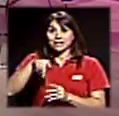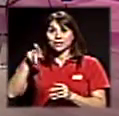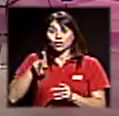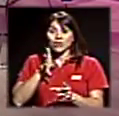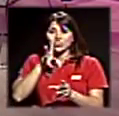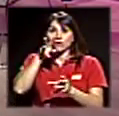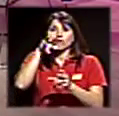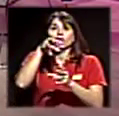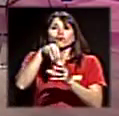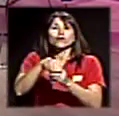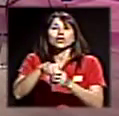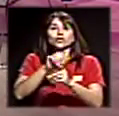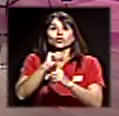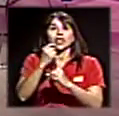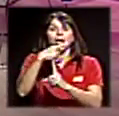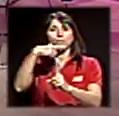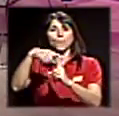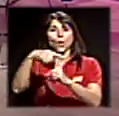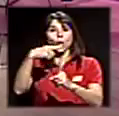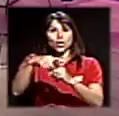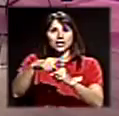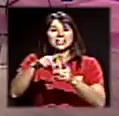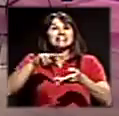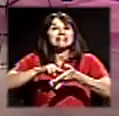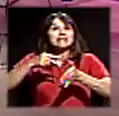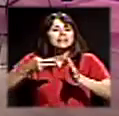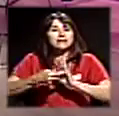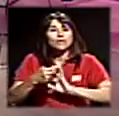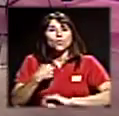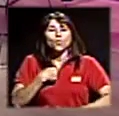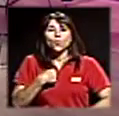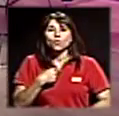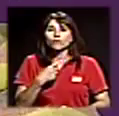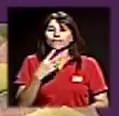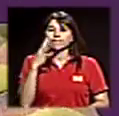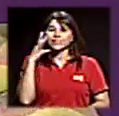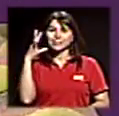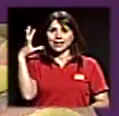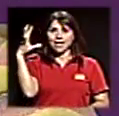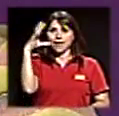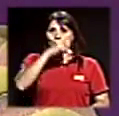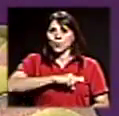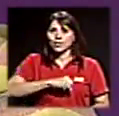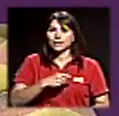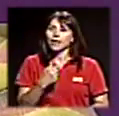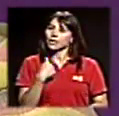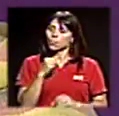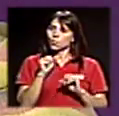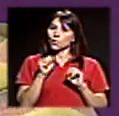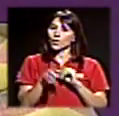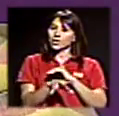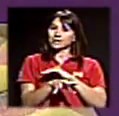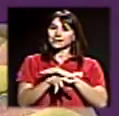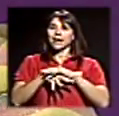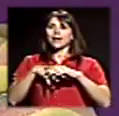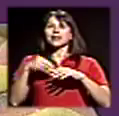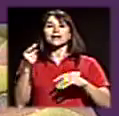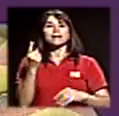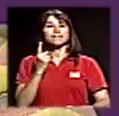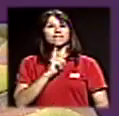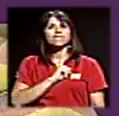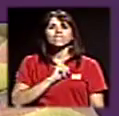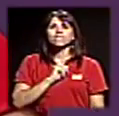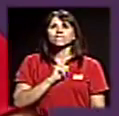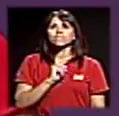o sea, insertarse positivamente a la sociedad es cuando uno ve que una puede salir y decir, ya puedo hacer otras